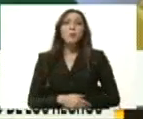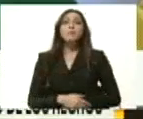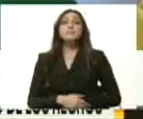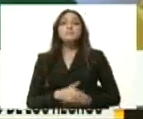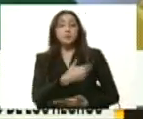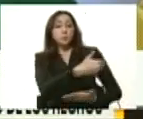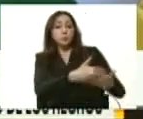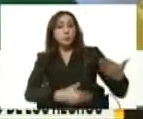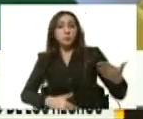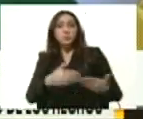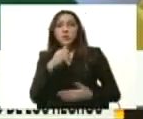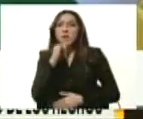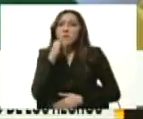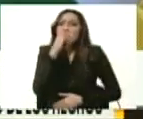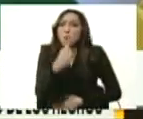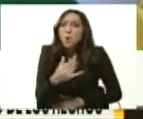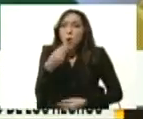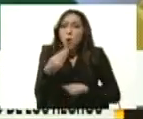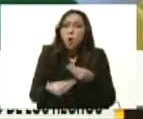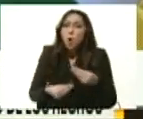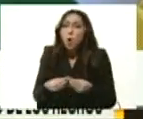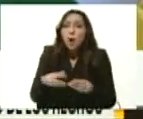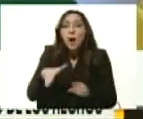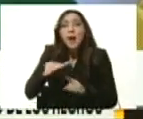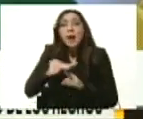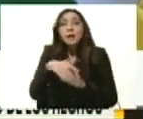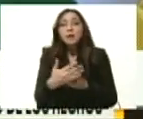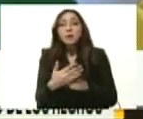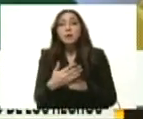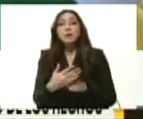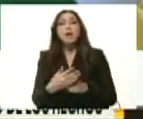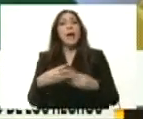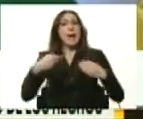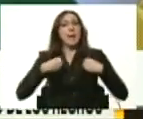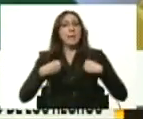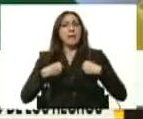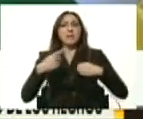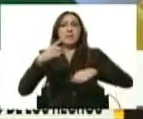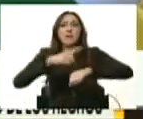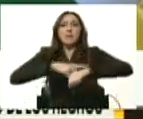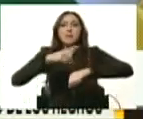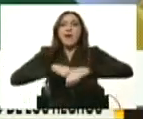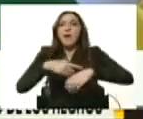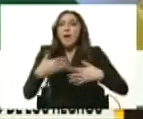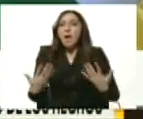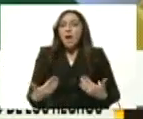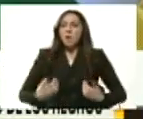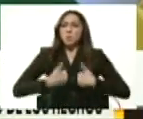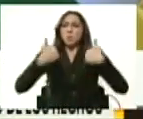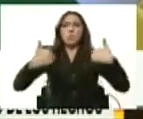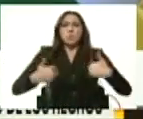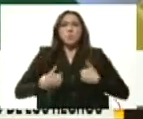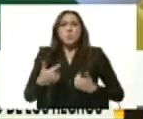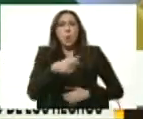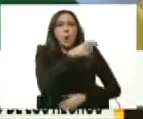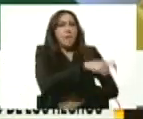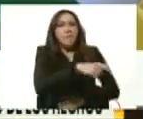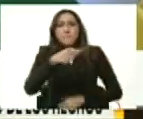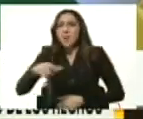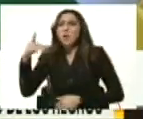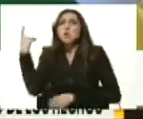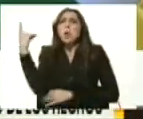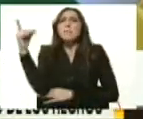informe relata de manera desgarradora las vivencias y momentos de sufrimiento de muchos